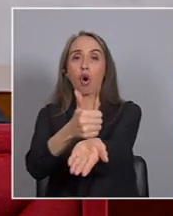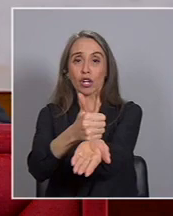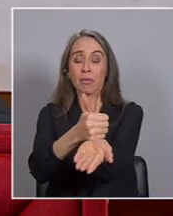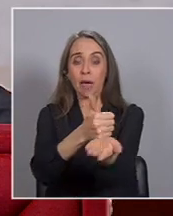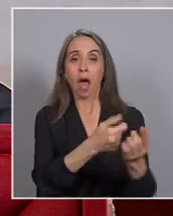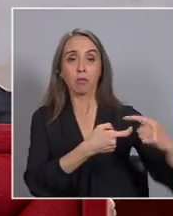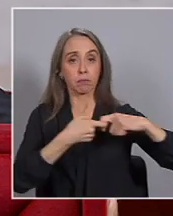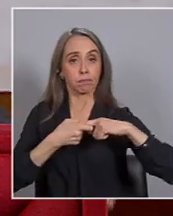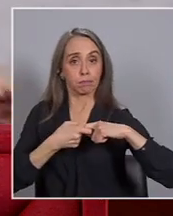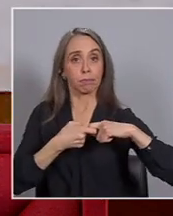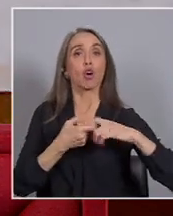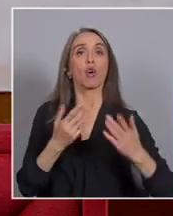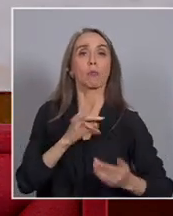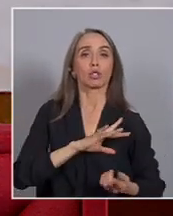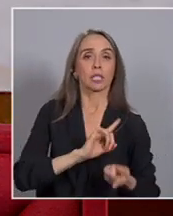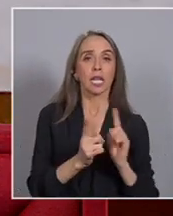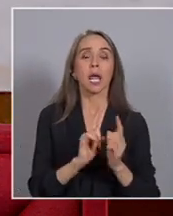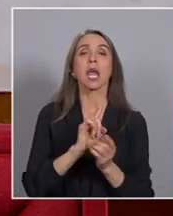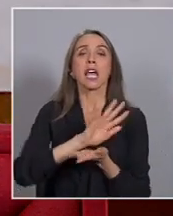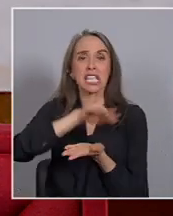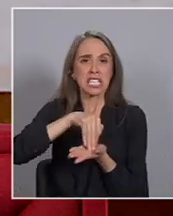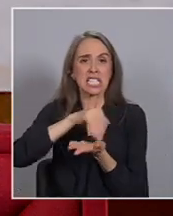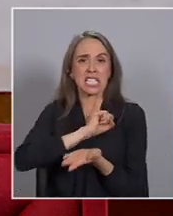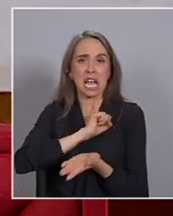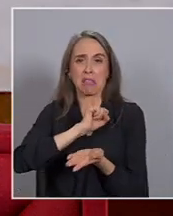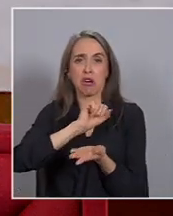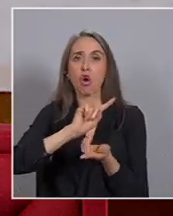para hacer de nuestro país un país más descentralizado.